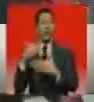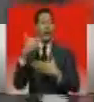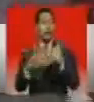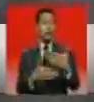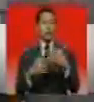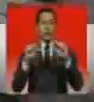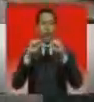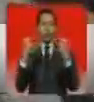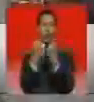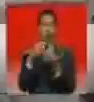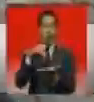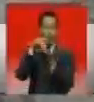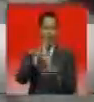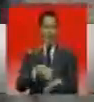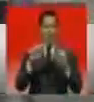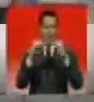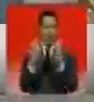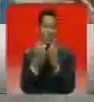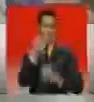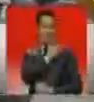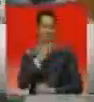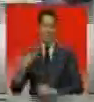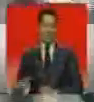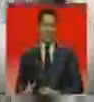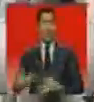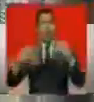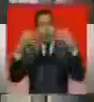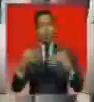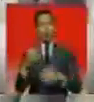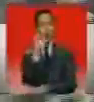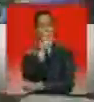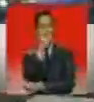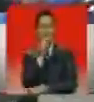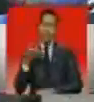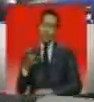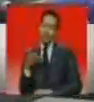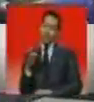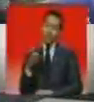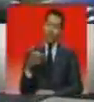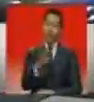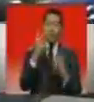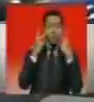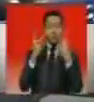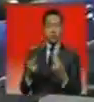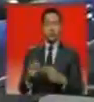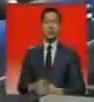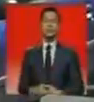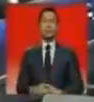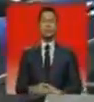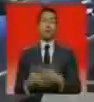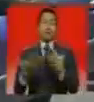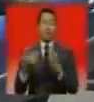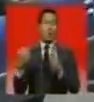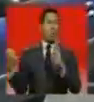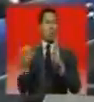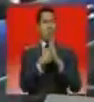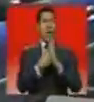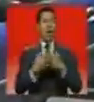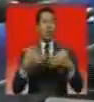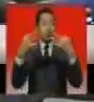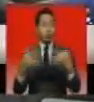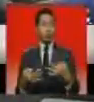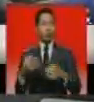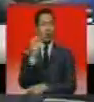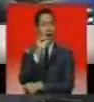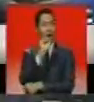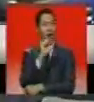suman miembros de la caravana presidencial que a esa hora circulaban por el sitio. Como se suscitó justo en el momento que estaba pasando la